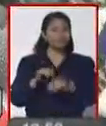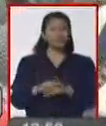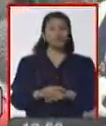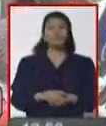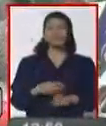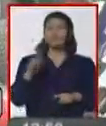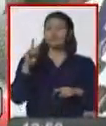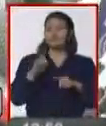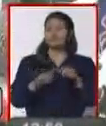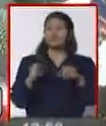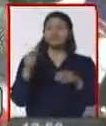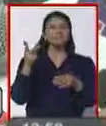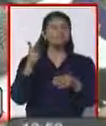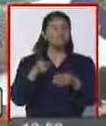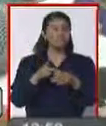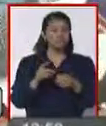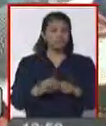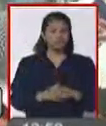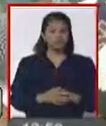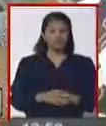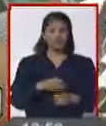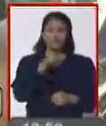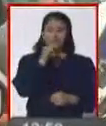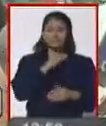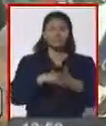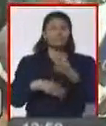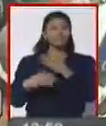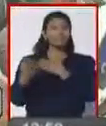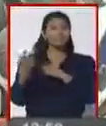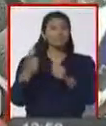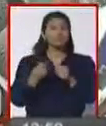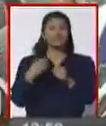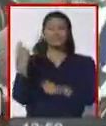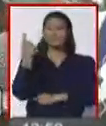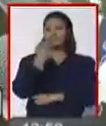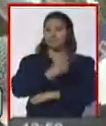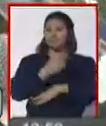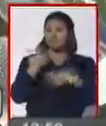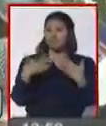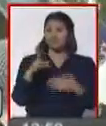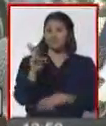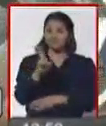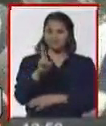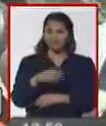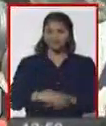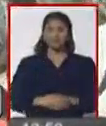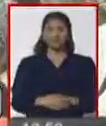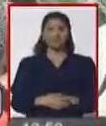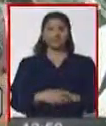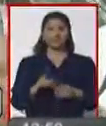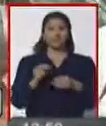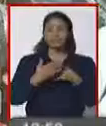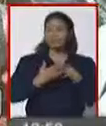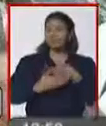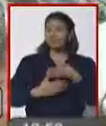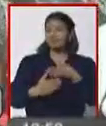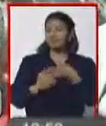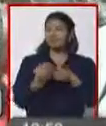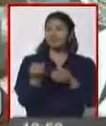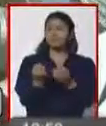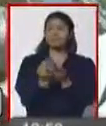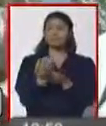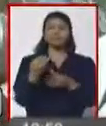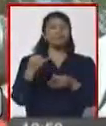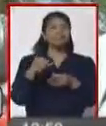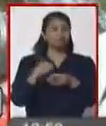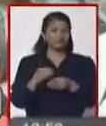deshabilitado no es cierto porque la antigüedad corre desde el primer día que uno es universitario y no desde el momento en que uno se inscribe